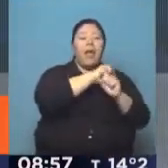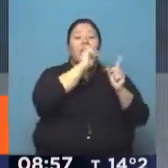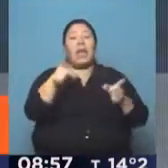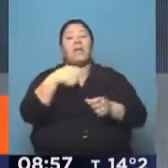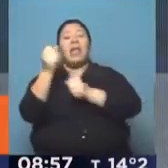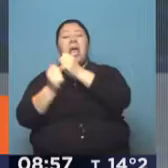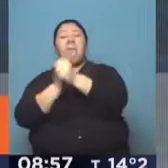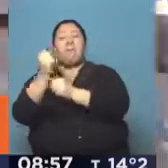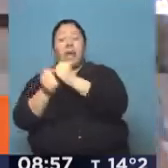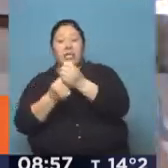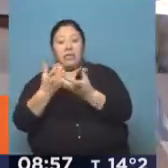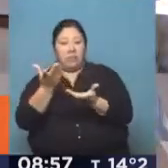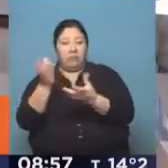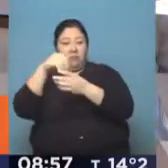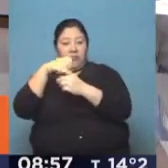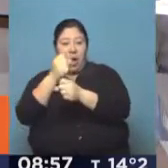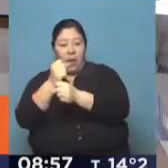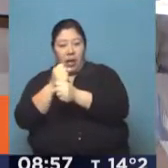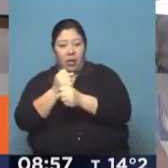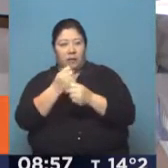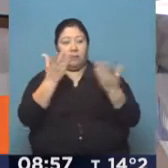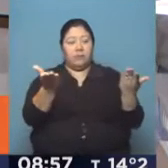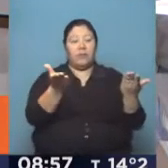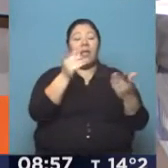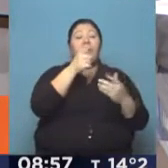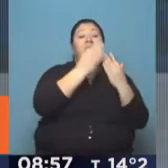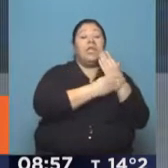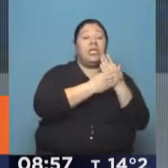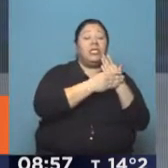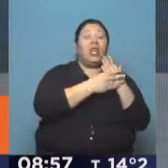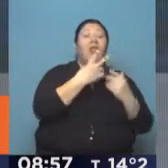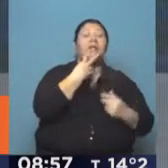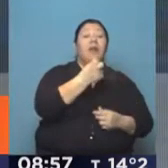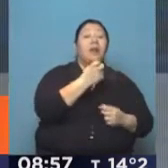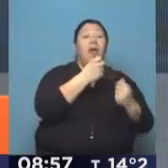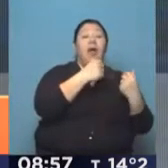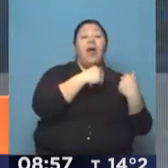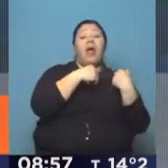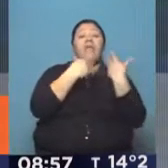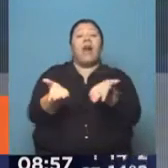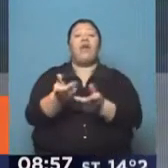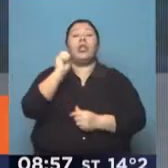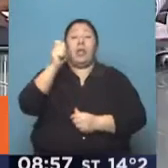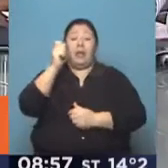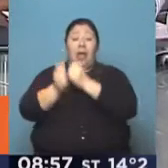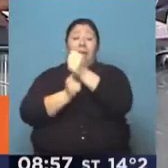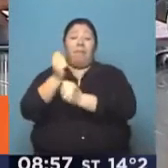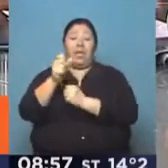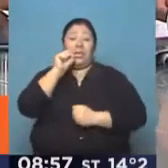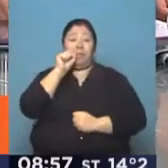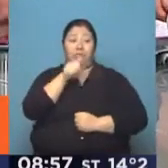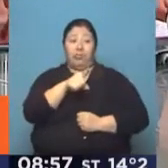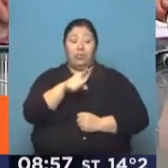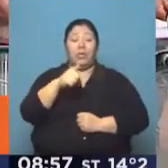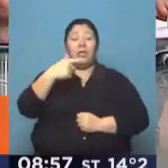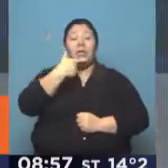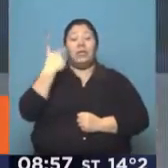energía favoreciendo ayer justamente de la que fue parte seguro nicolás e cercano gracias no